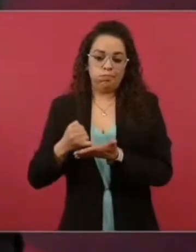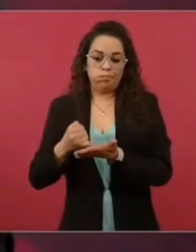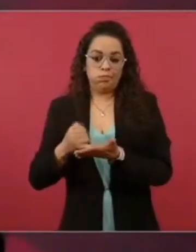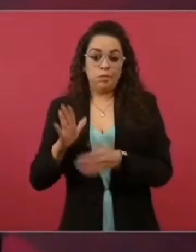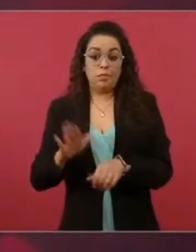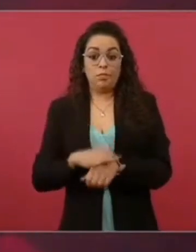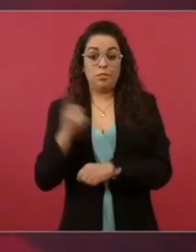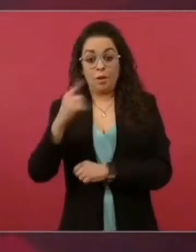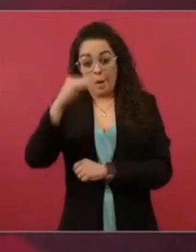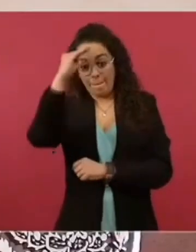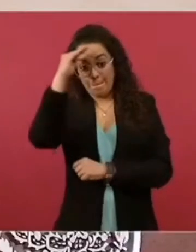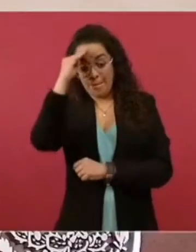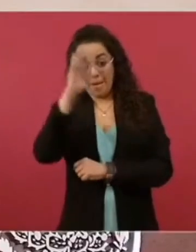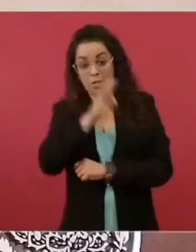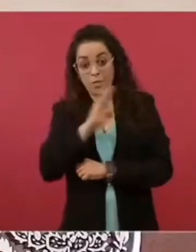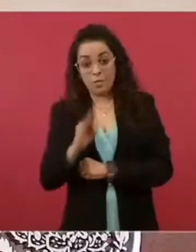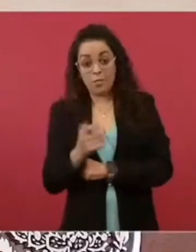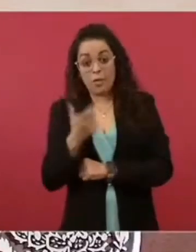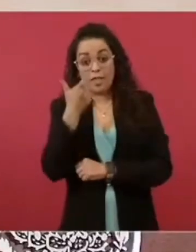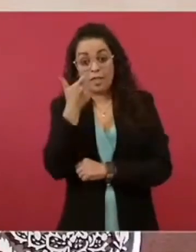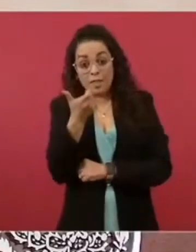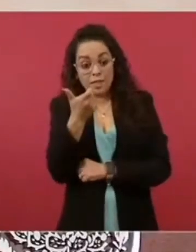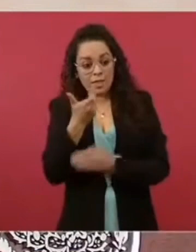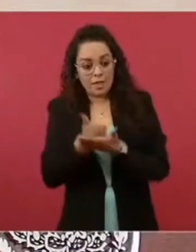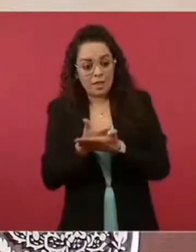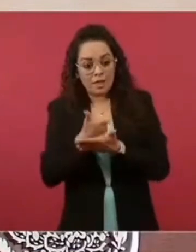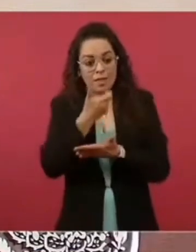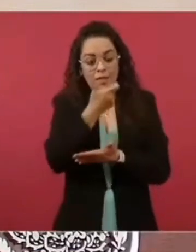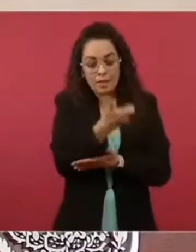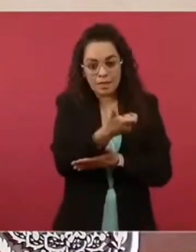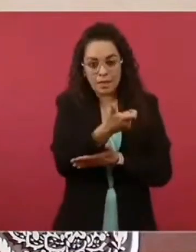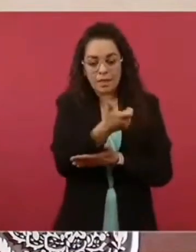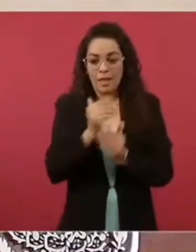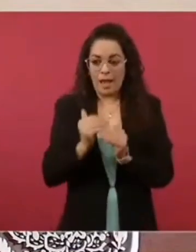siquiera se daban en proporción a la inflación.